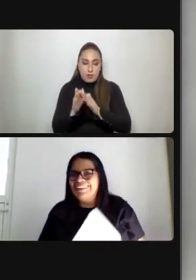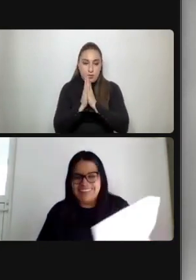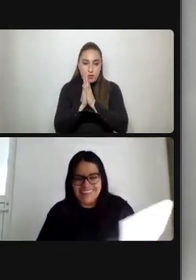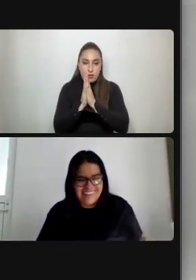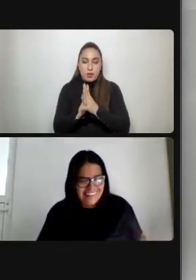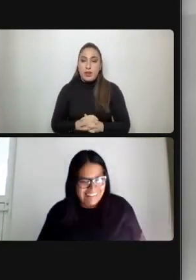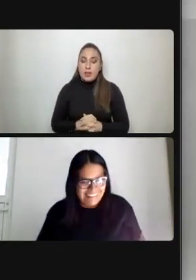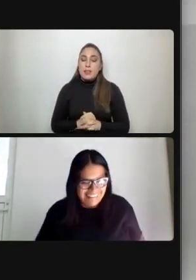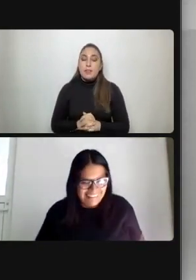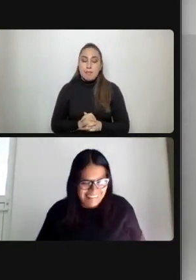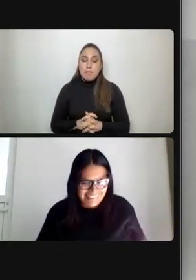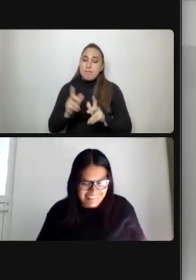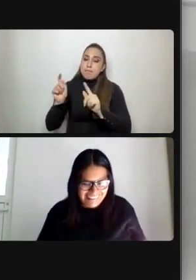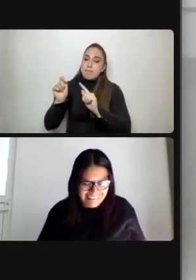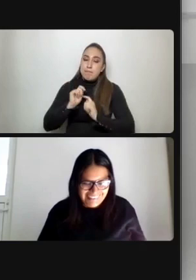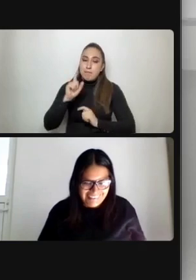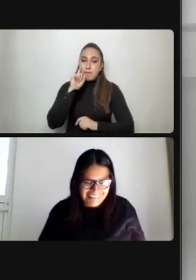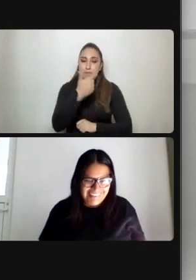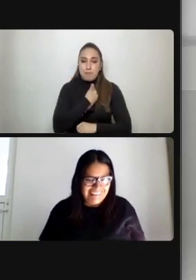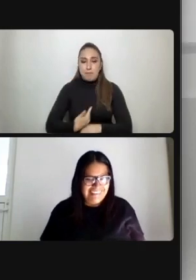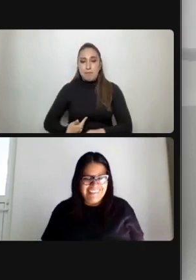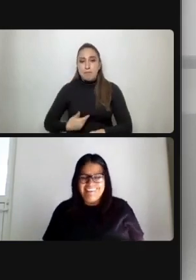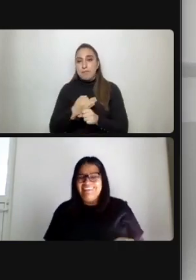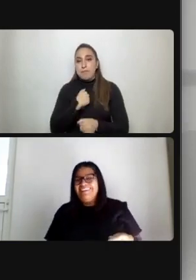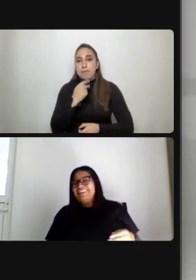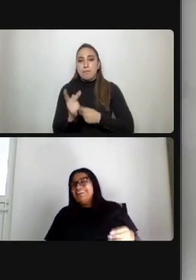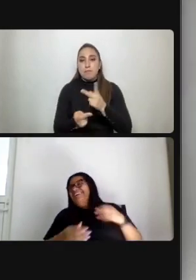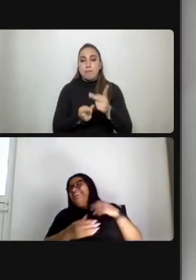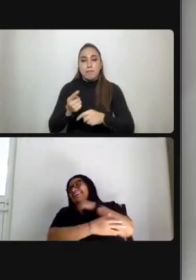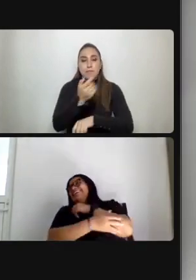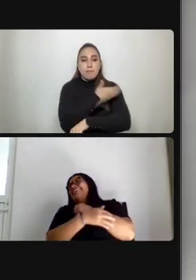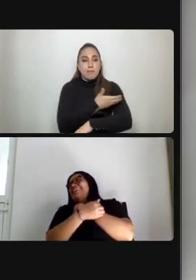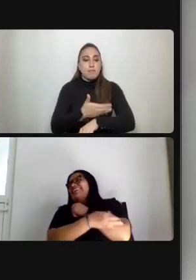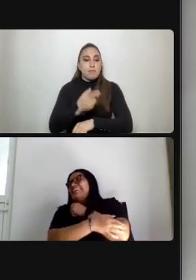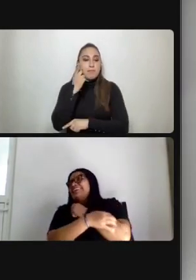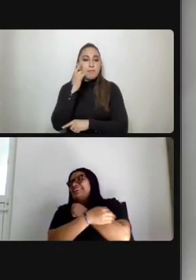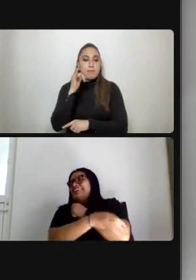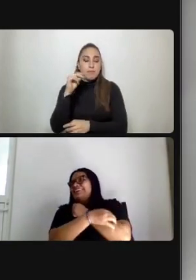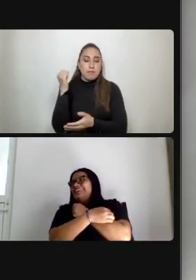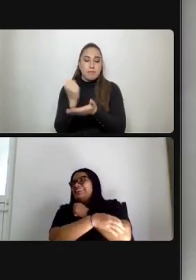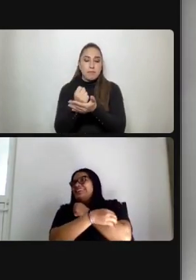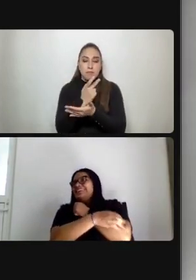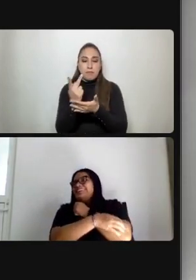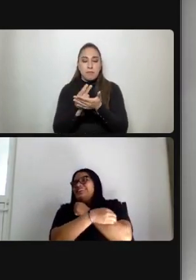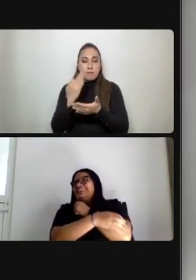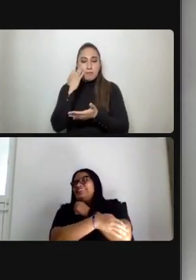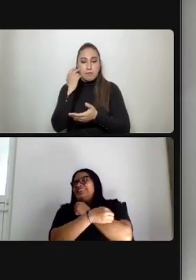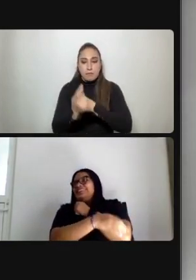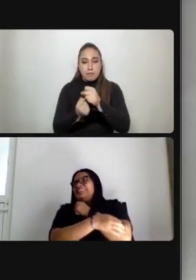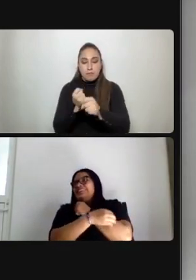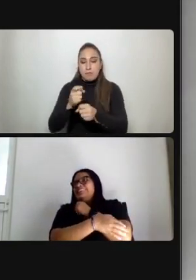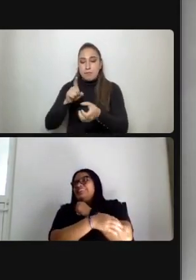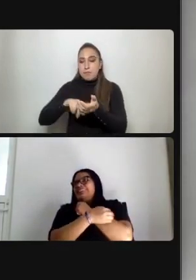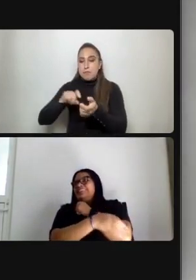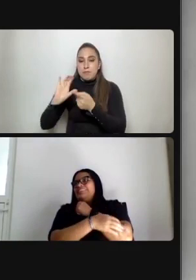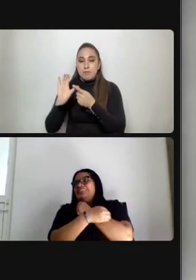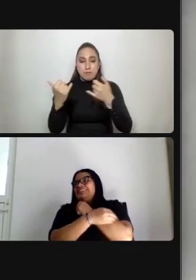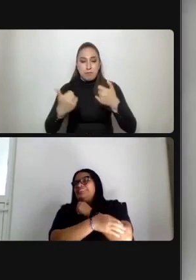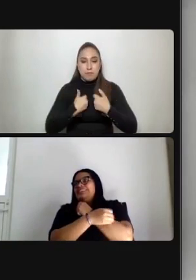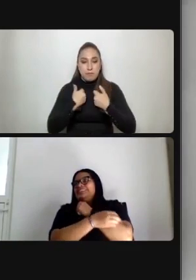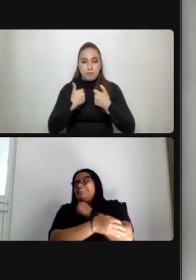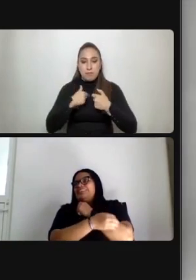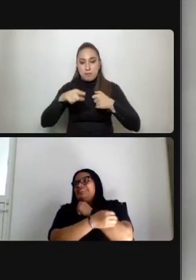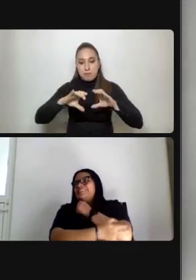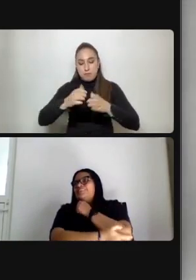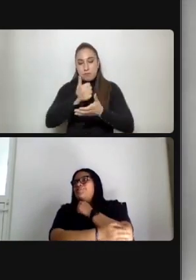En votación nominal, se pregunta si es de aprobarse el programa anual de trabajo de la Comisión de Juventud del Congreso